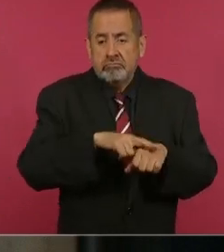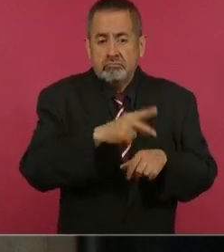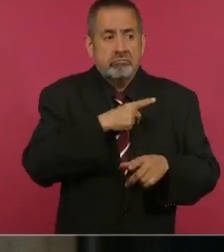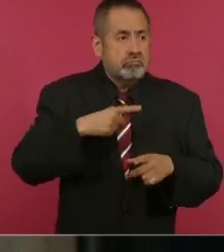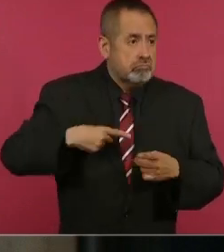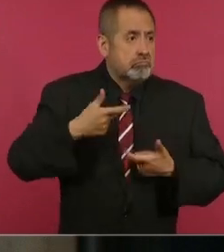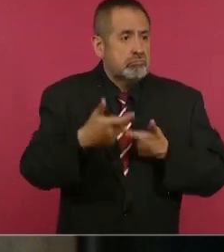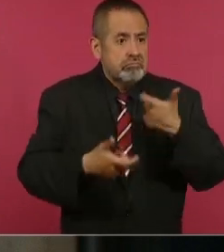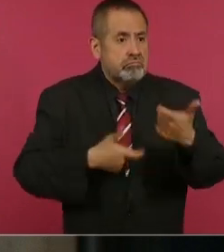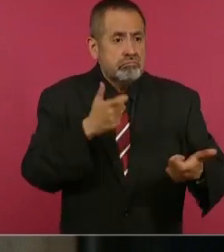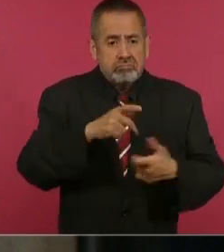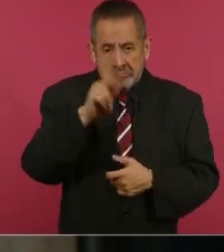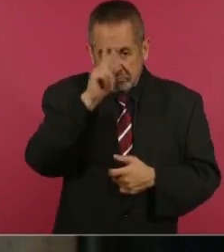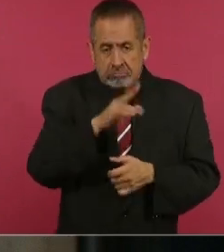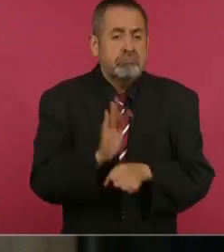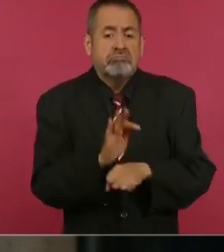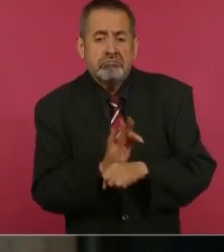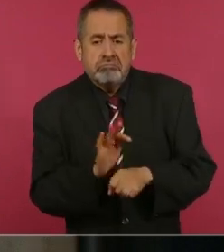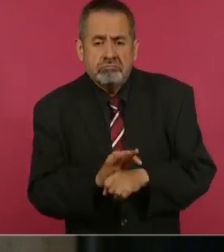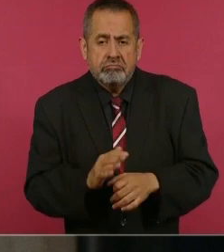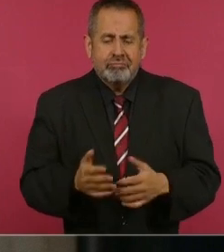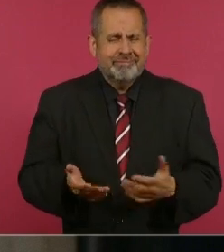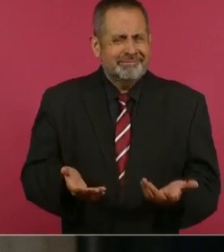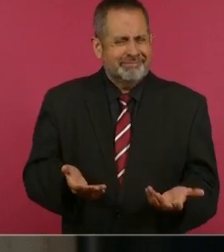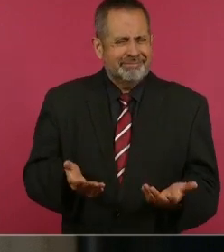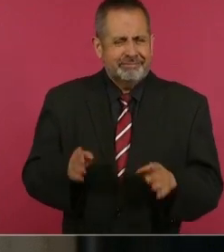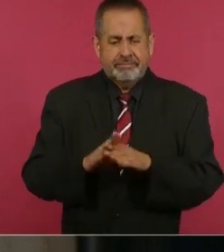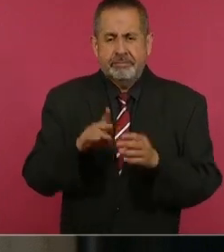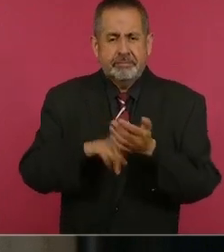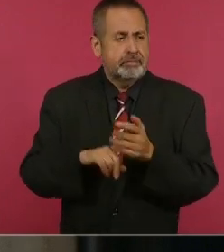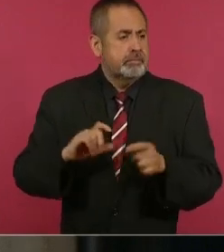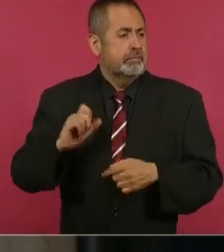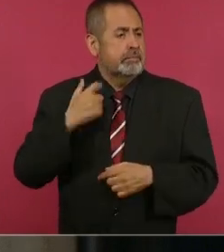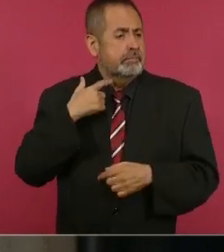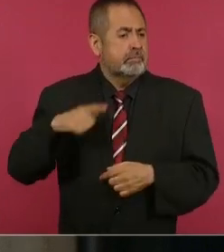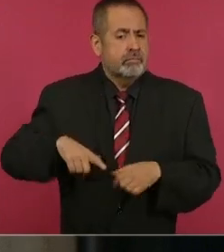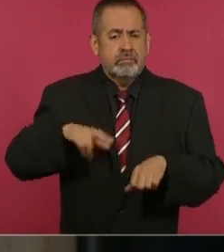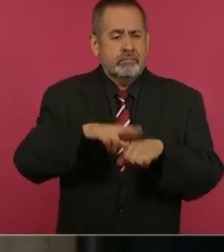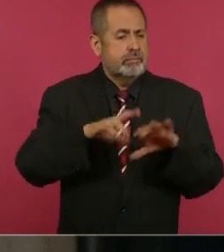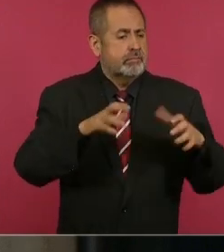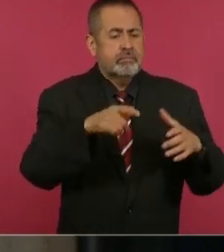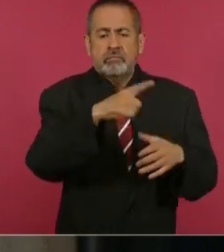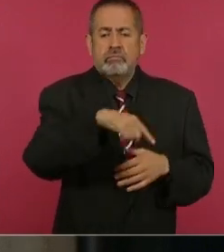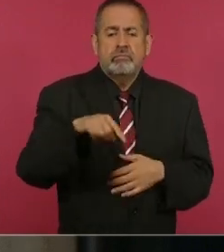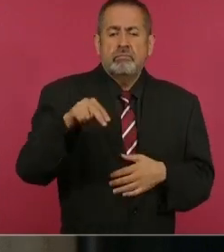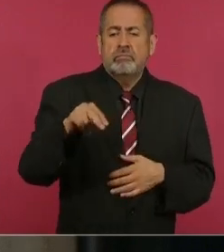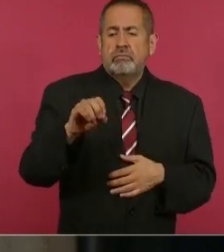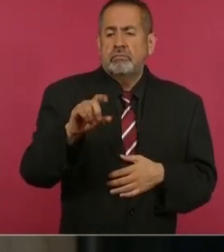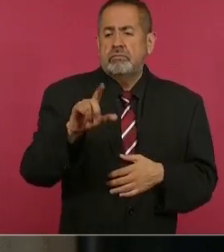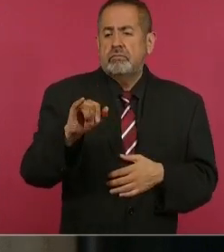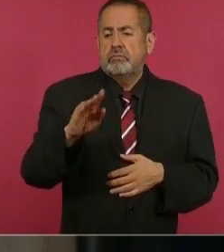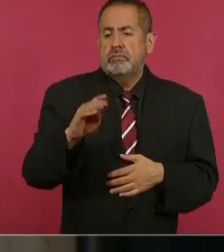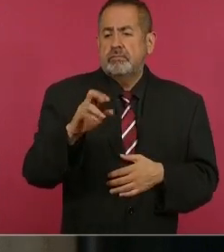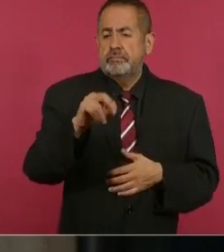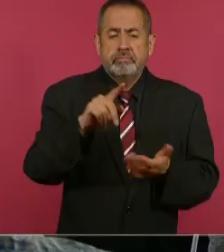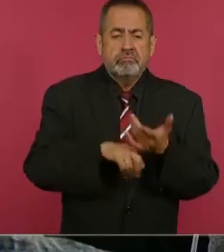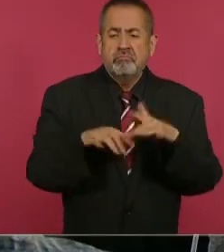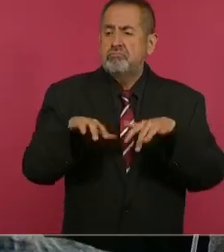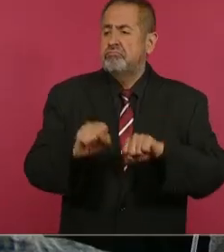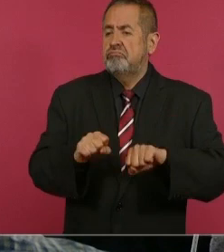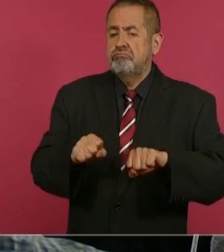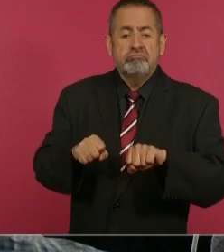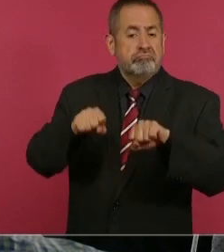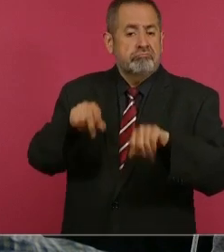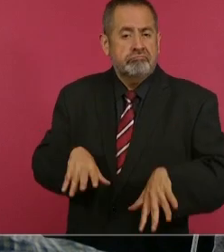Jalisco? ¿Qué se pueden hacer con estos gobernadores del neoliberalismo que no quieren dejar el poder y la